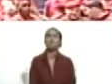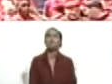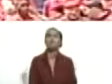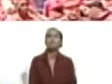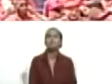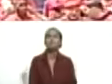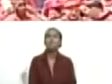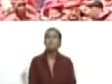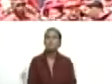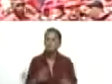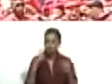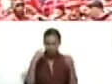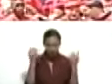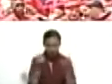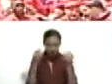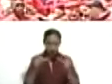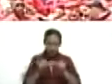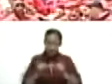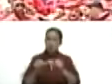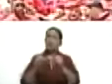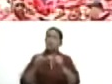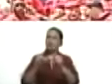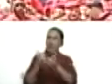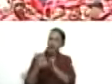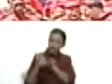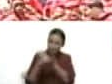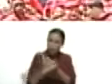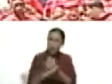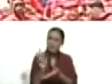de la recuperación integral de Venezuela.